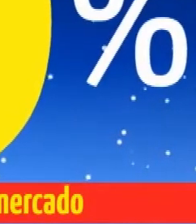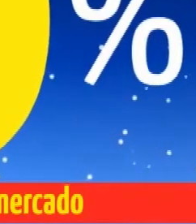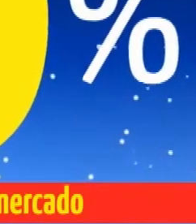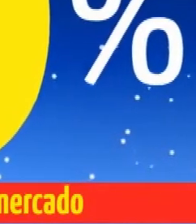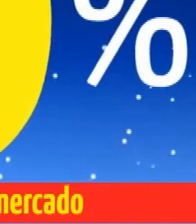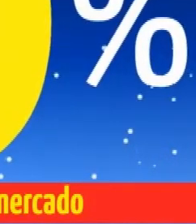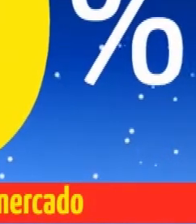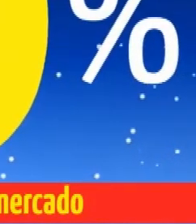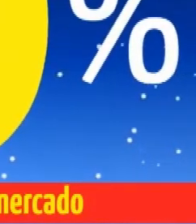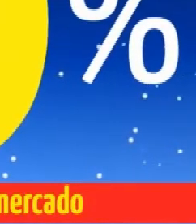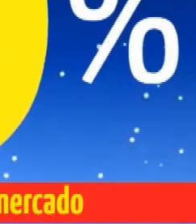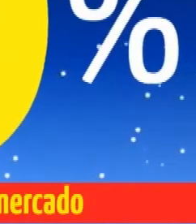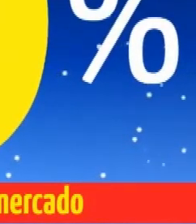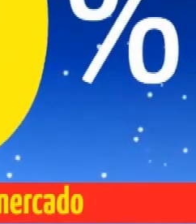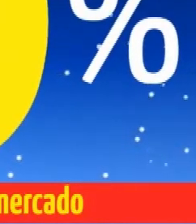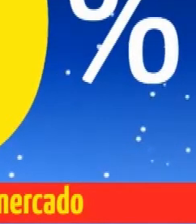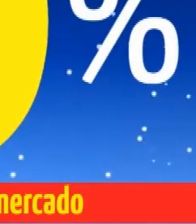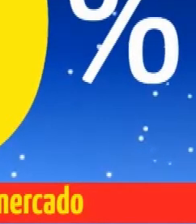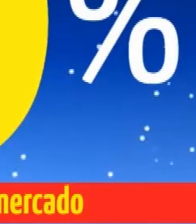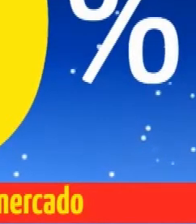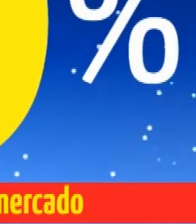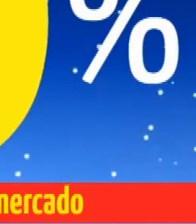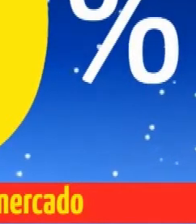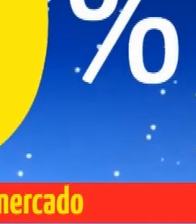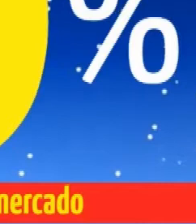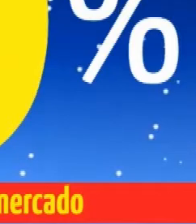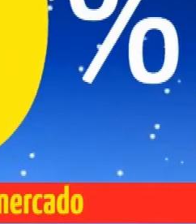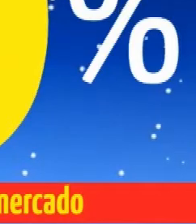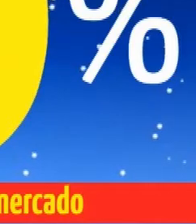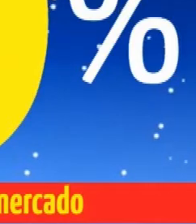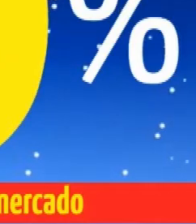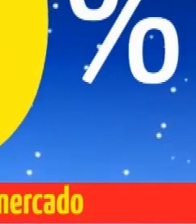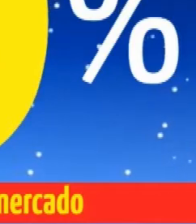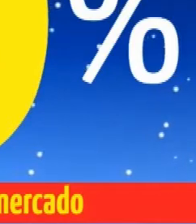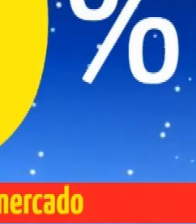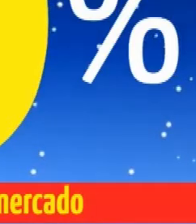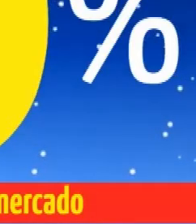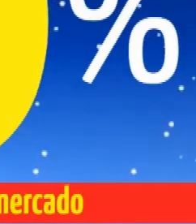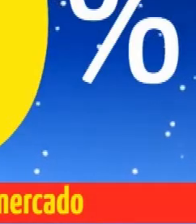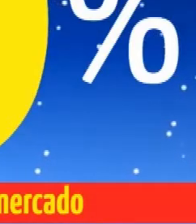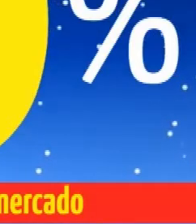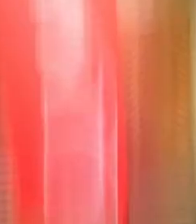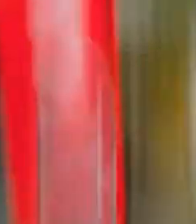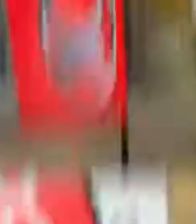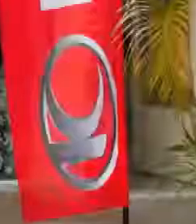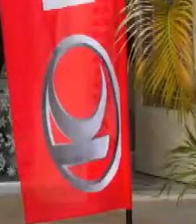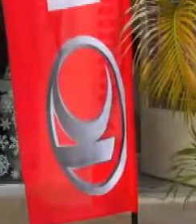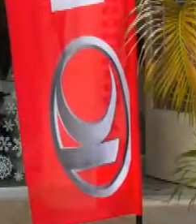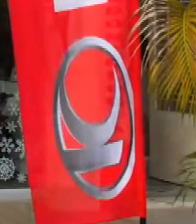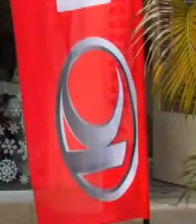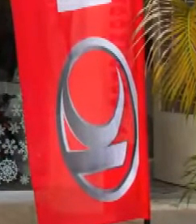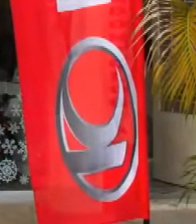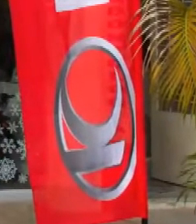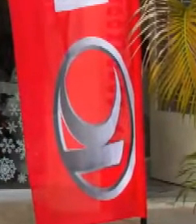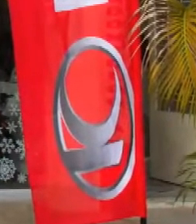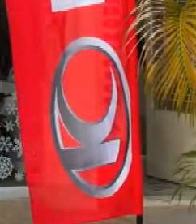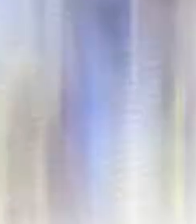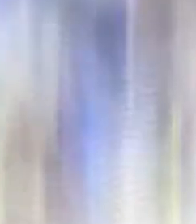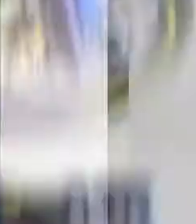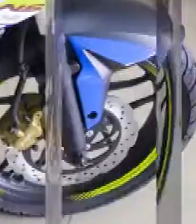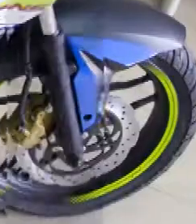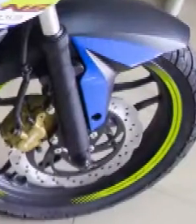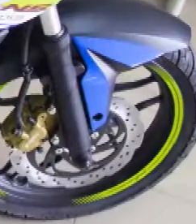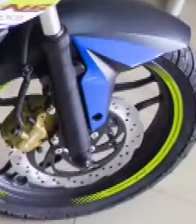en todo el supermercado. Más por menos. Aplican condiciones y restricciones. Estrene moto con